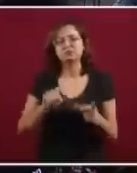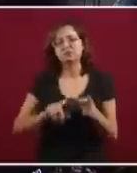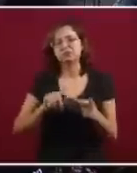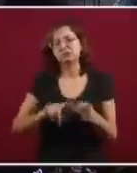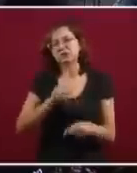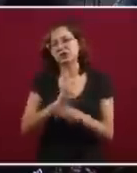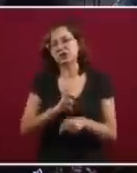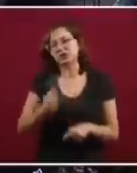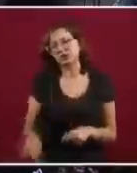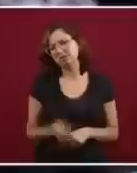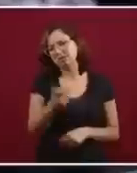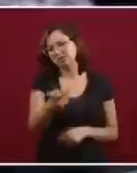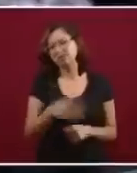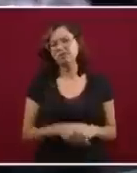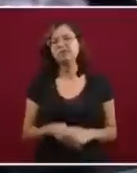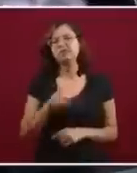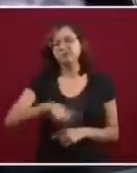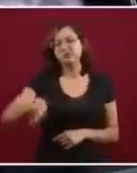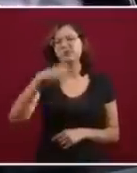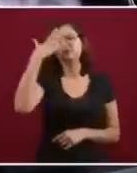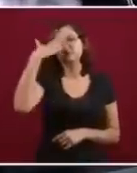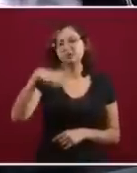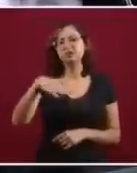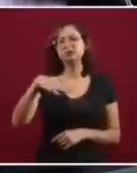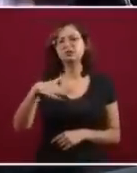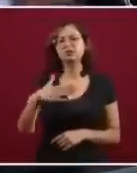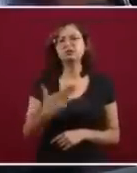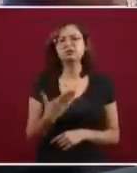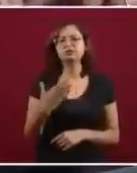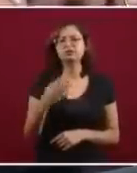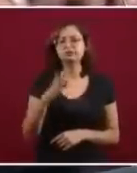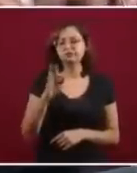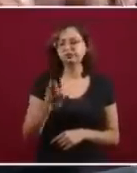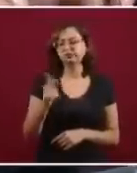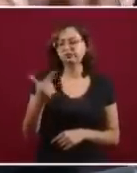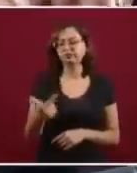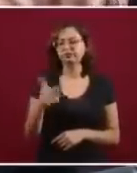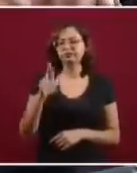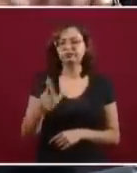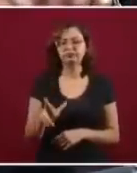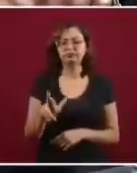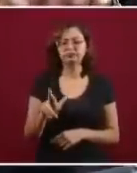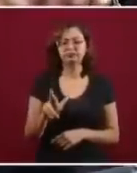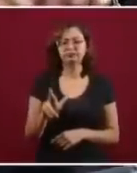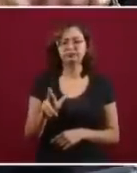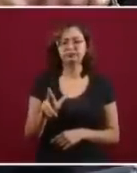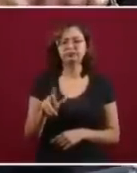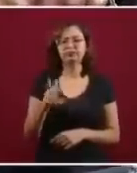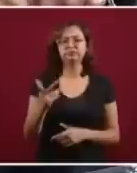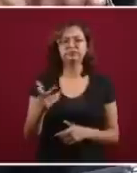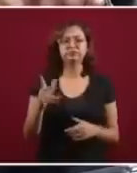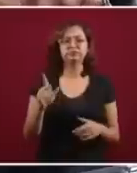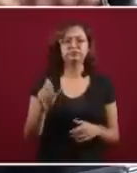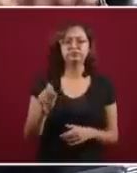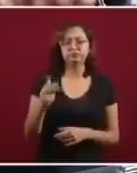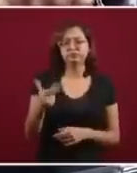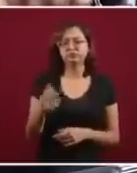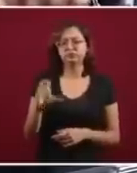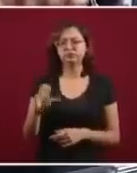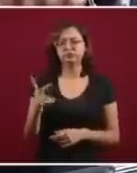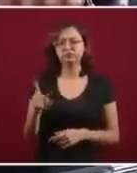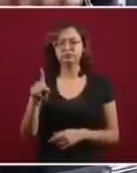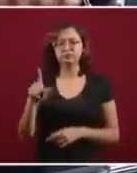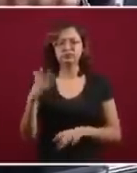presidente sabe si hay alguna indagatoria dentro de la fr o la urtf de hacienda contra el ex secretario